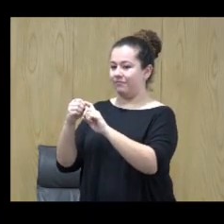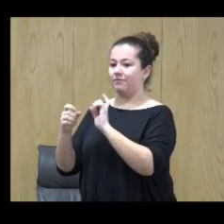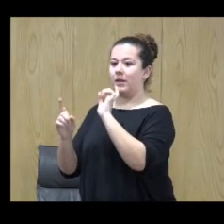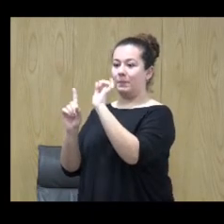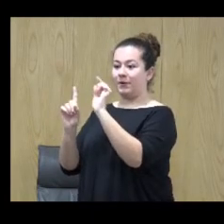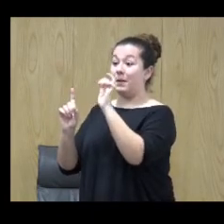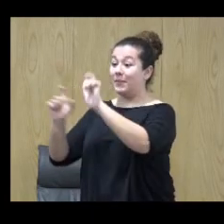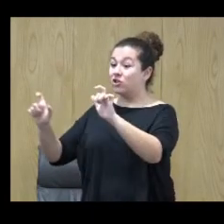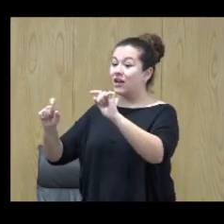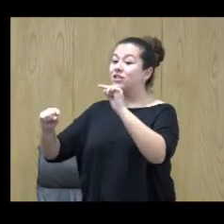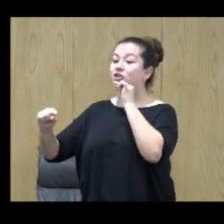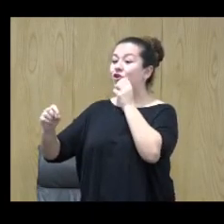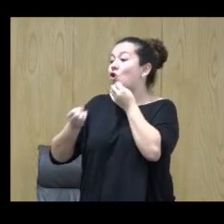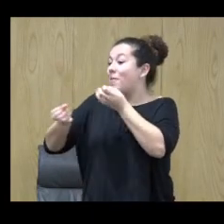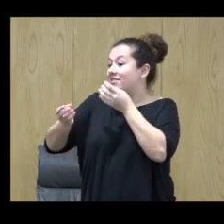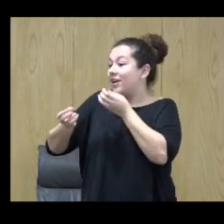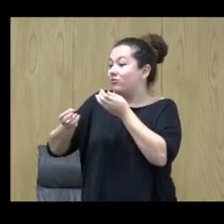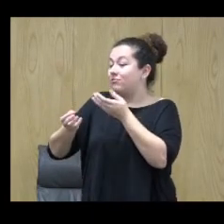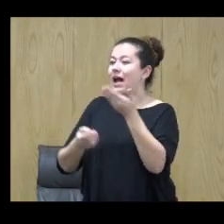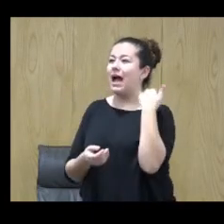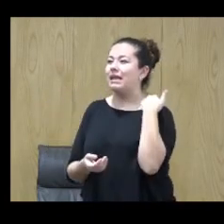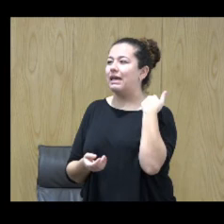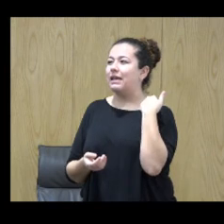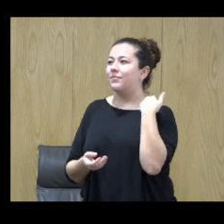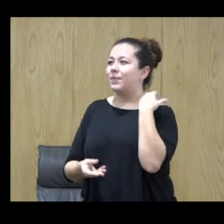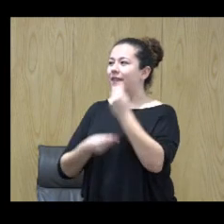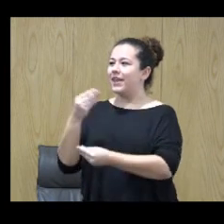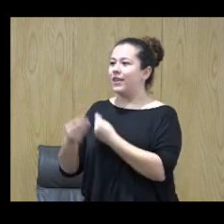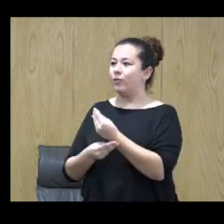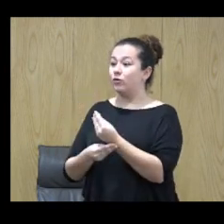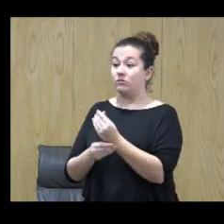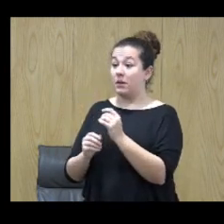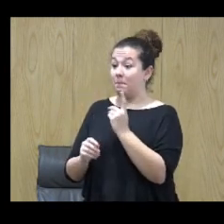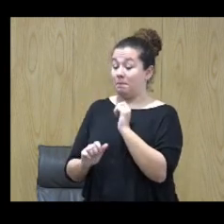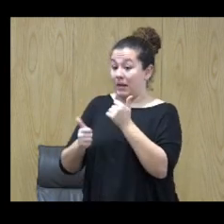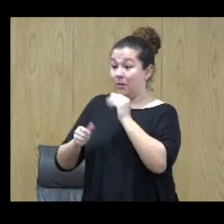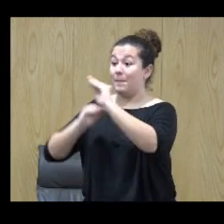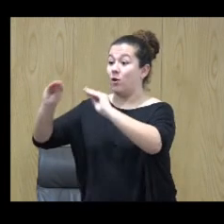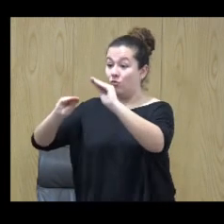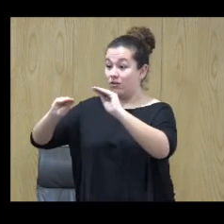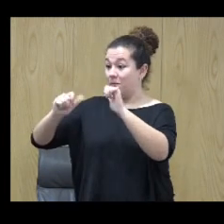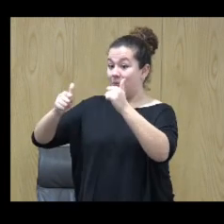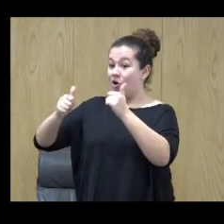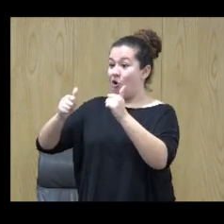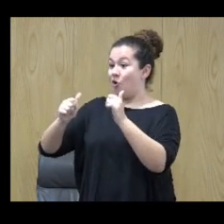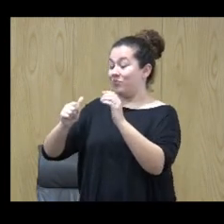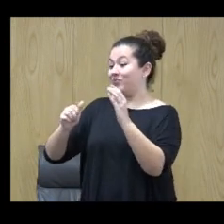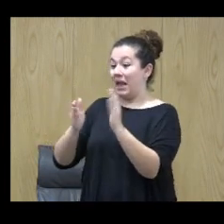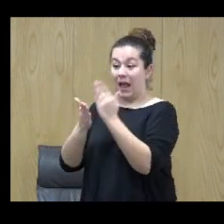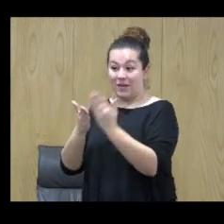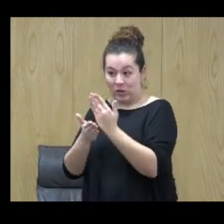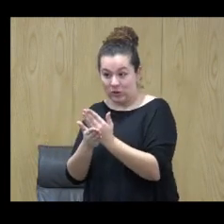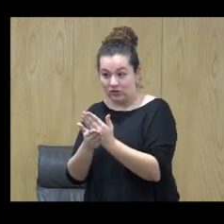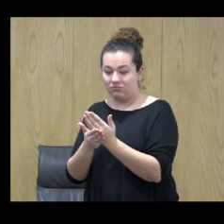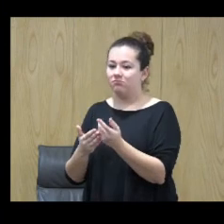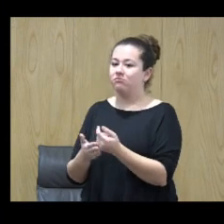mismo había desde ayer que hicimos las primeras preguntas de esos primeros capítulos, había entre 20